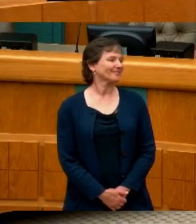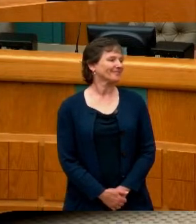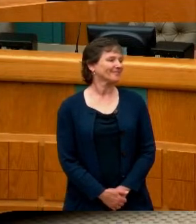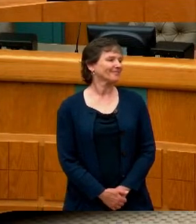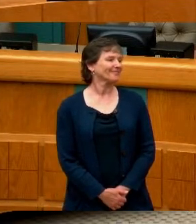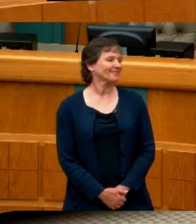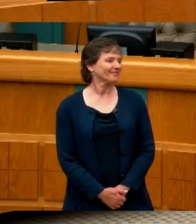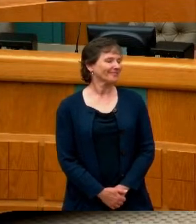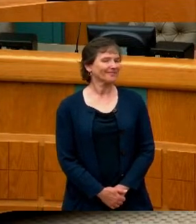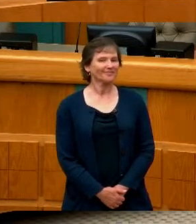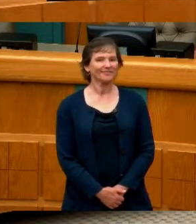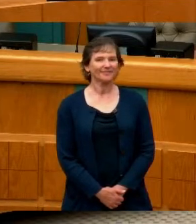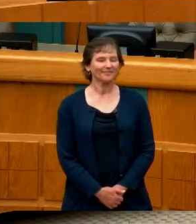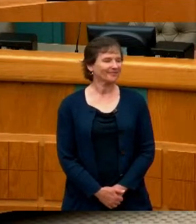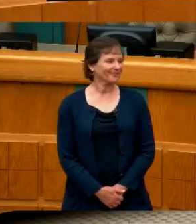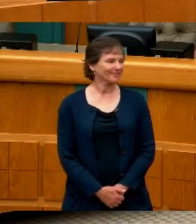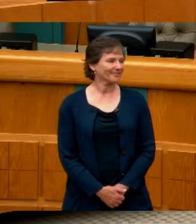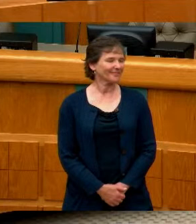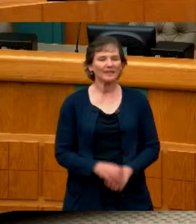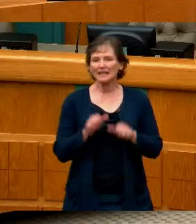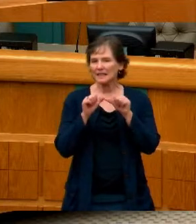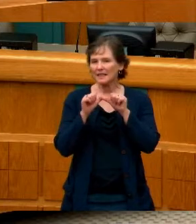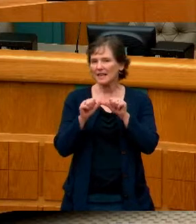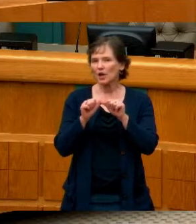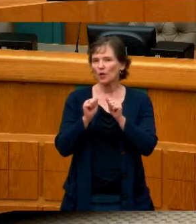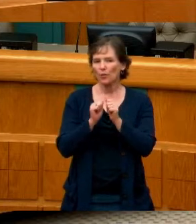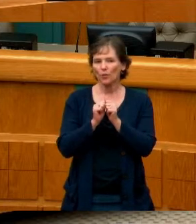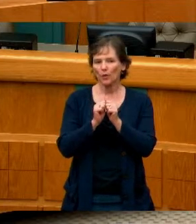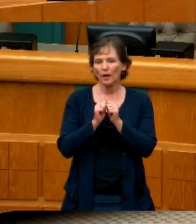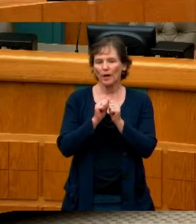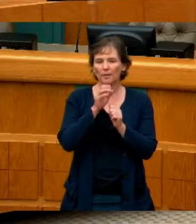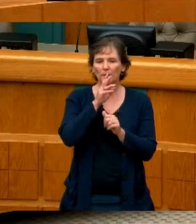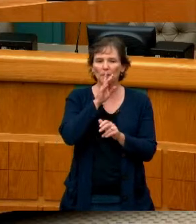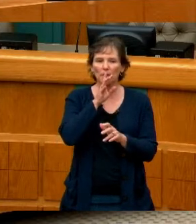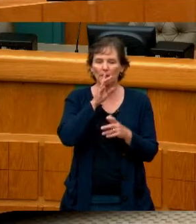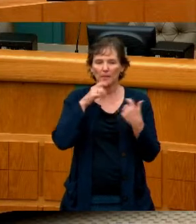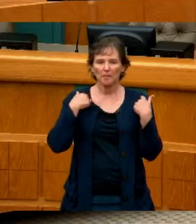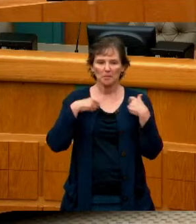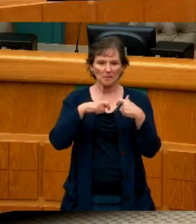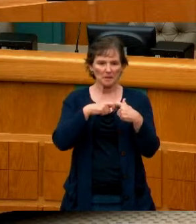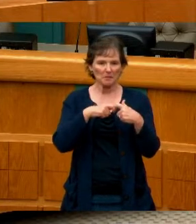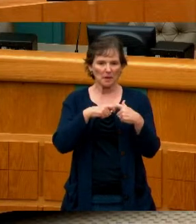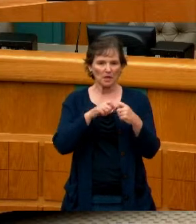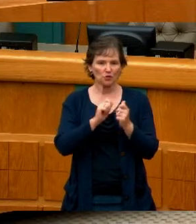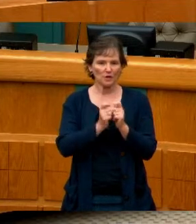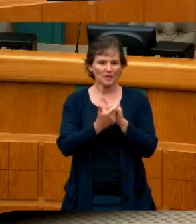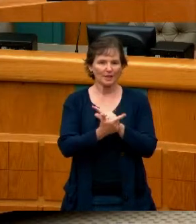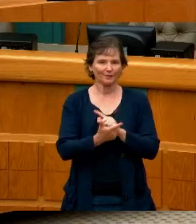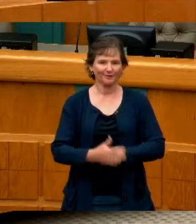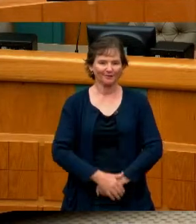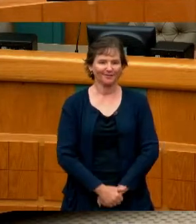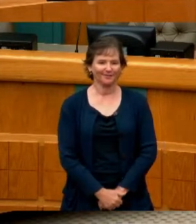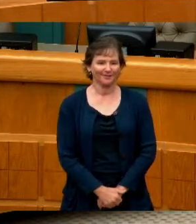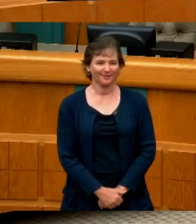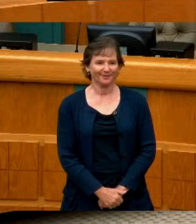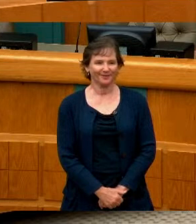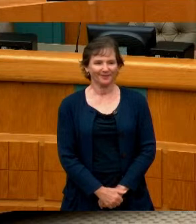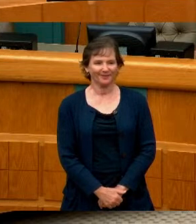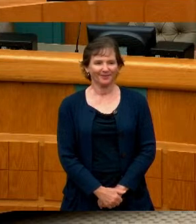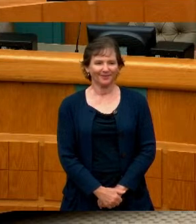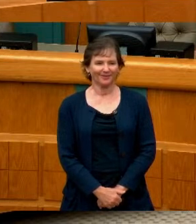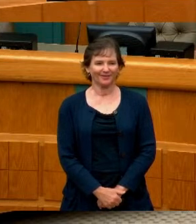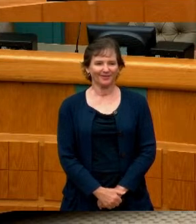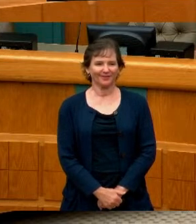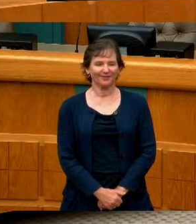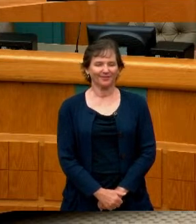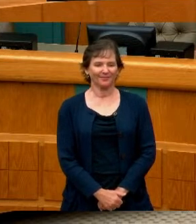salud. Actualmente existen 3 vacunas candidatas. La primera de la farmacéutica Pfizer, que ya ha presentado una autorización de uso de